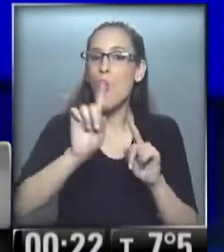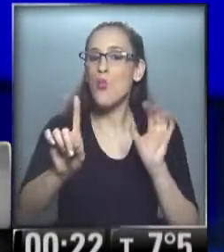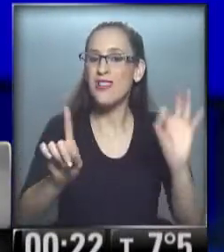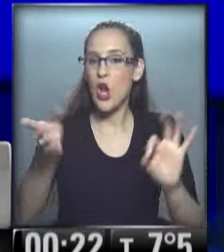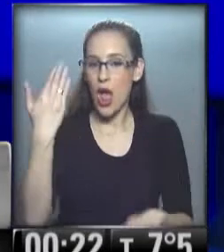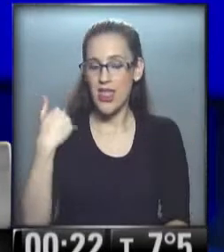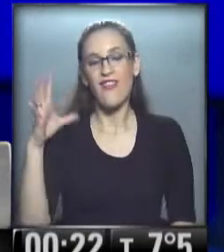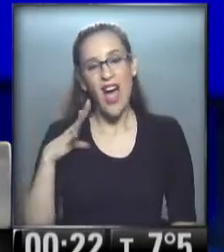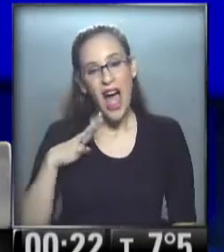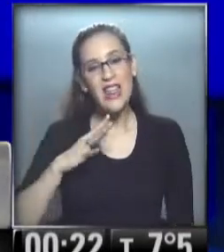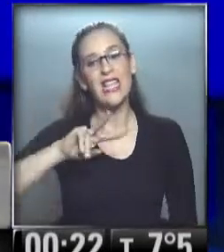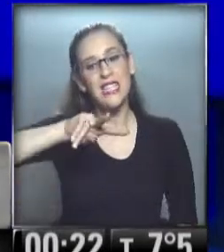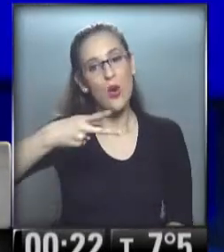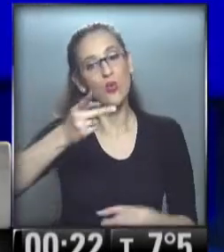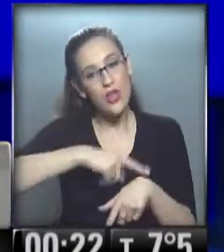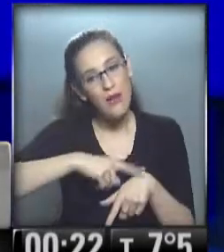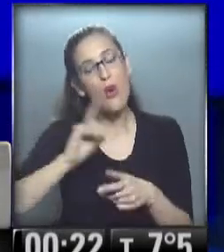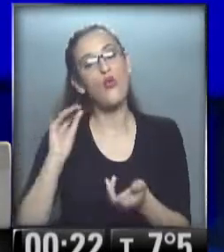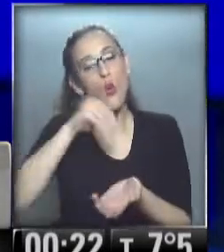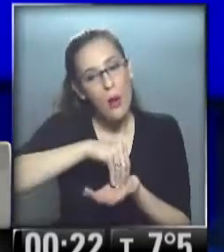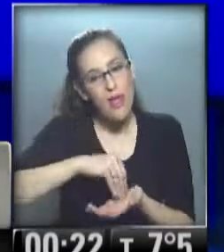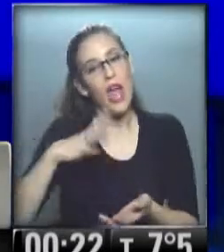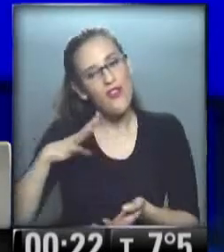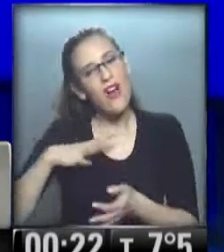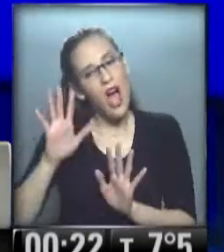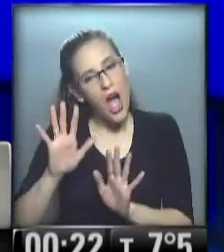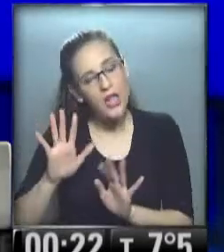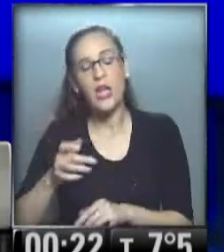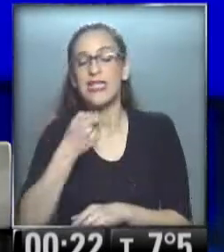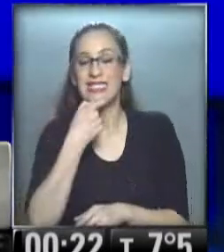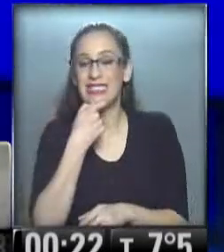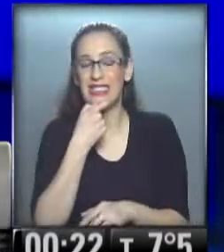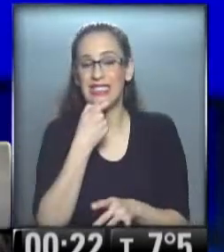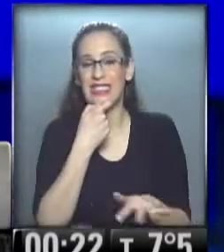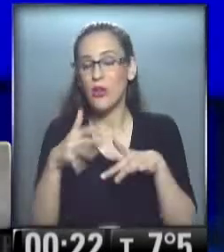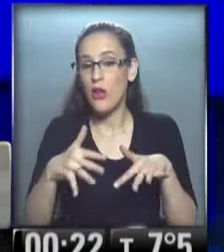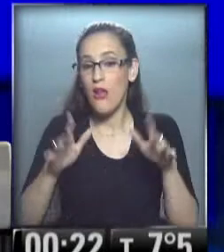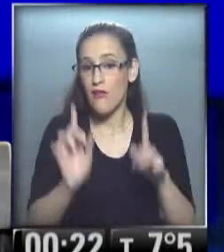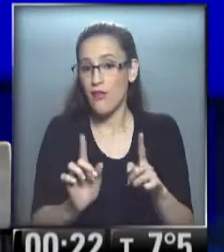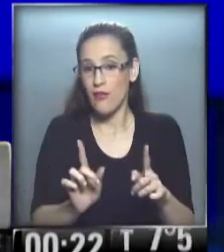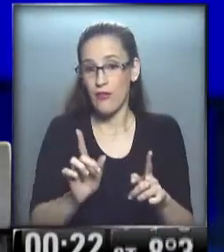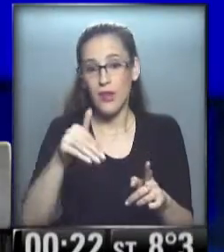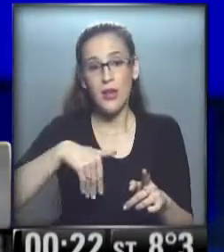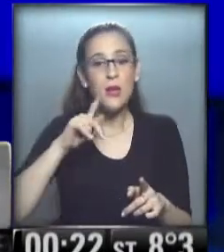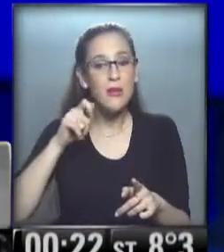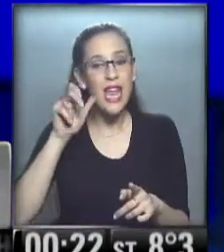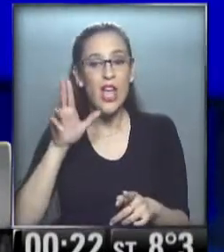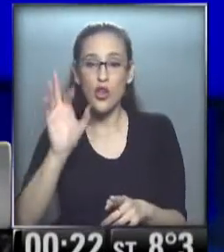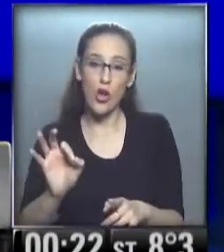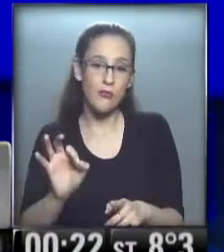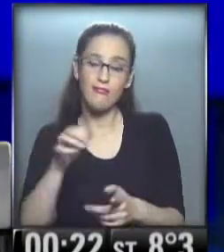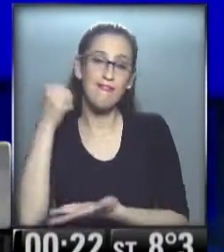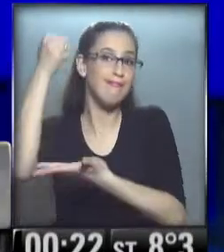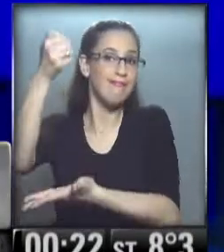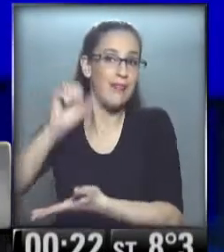minutos falta el segundo tiempo suplementario si todo sigue igual terminar bueno antes tengo minutos lamentablemente levantando la copa y digo lamentablemente